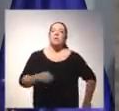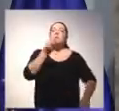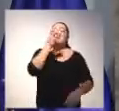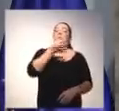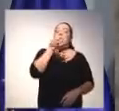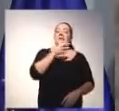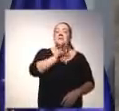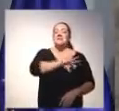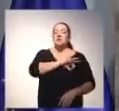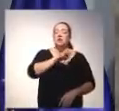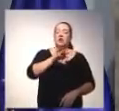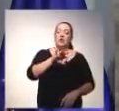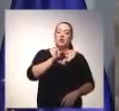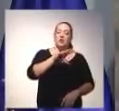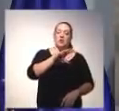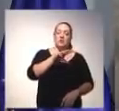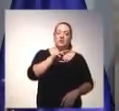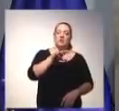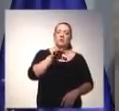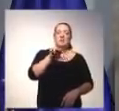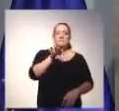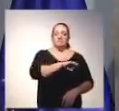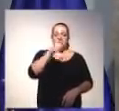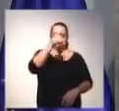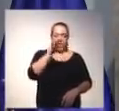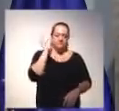Buenas tardes, señor Fernández. Buenas tardes, señora López.